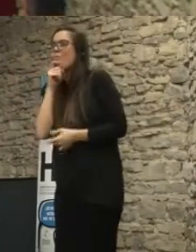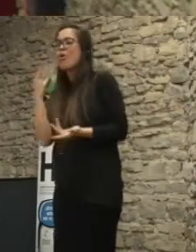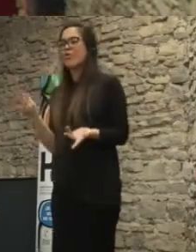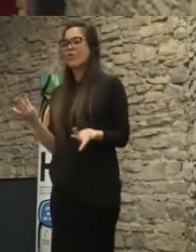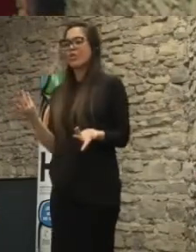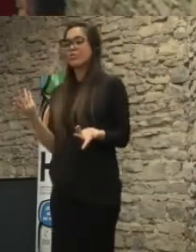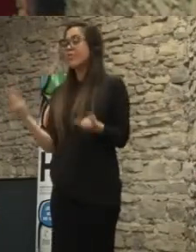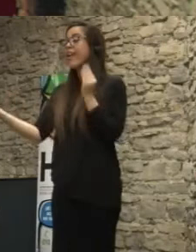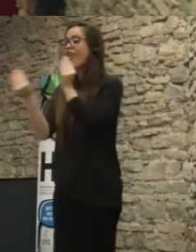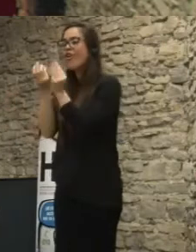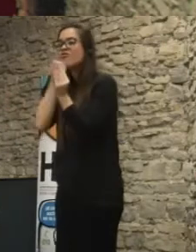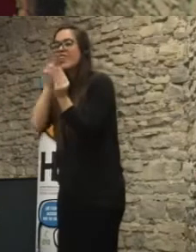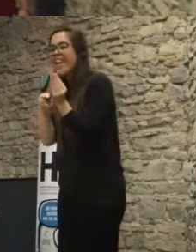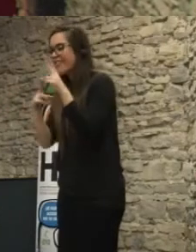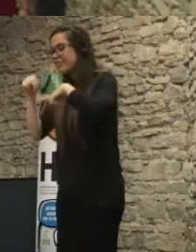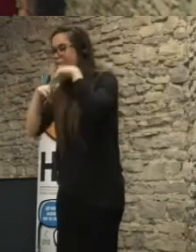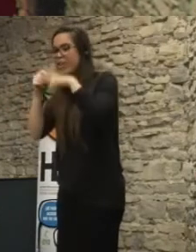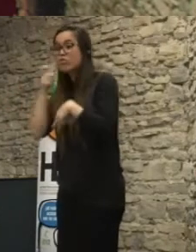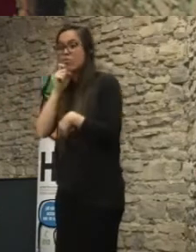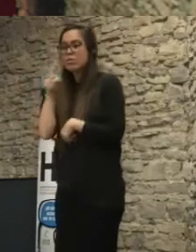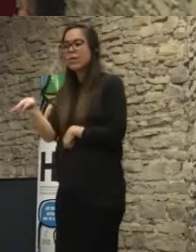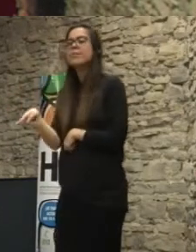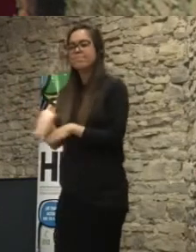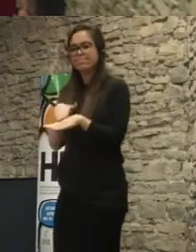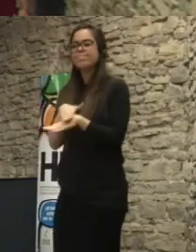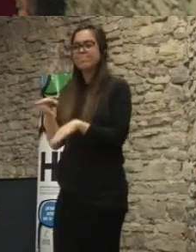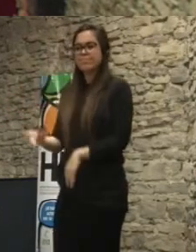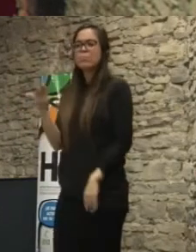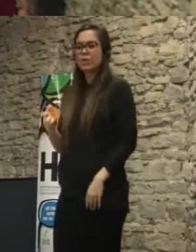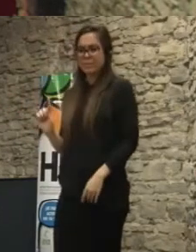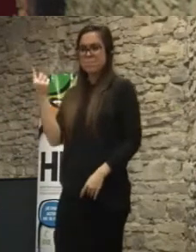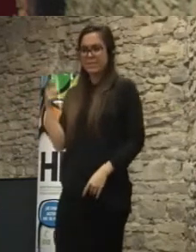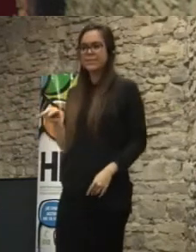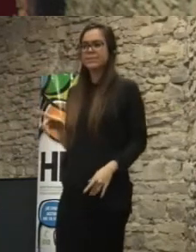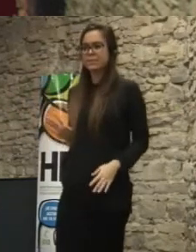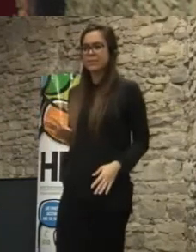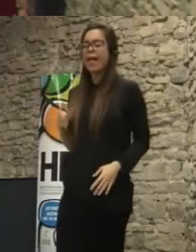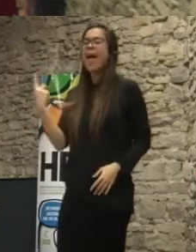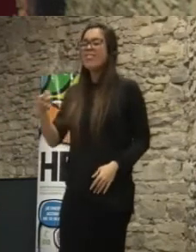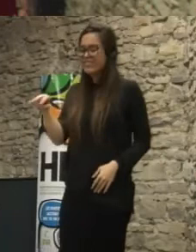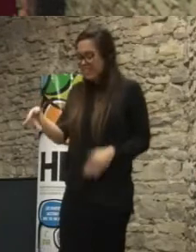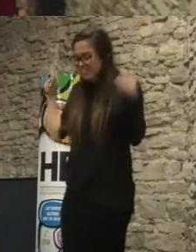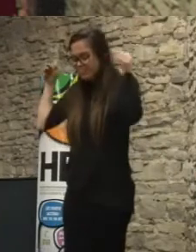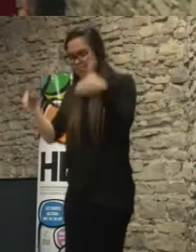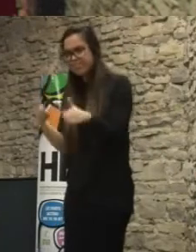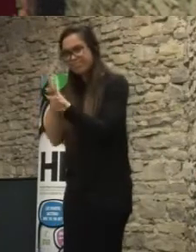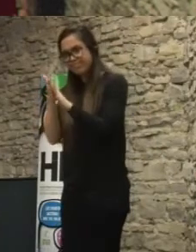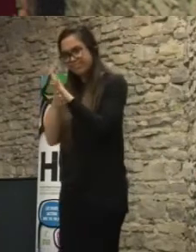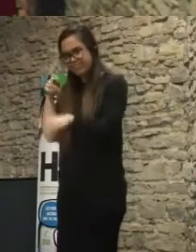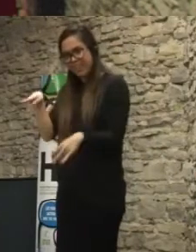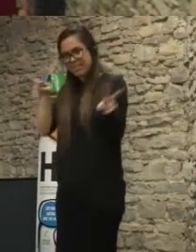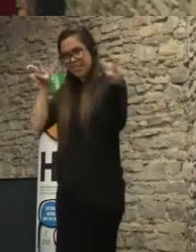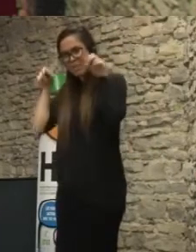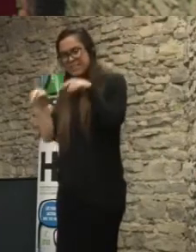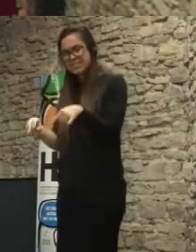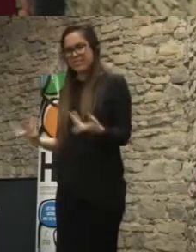y de con quién la queremos construir. Vamos a hablar de eso, vamos a dedicarle tiempo a hablar de eso.